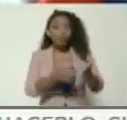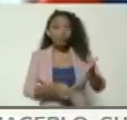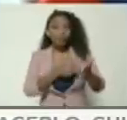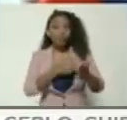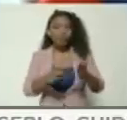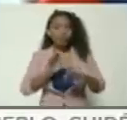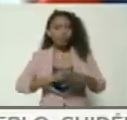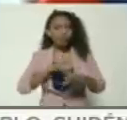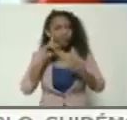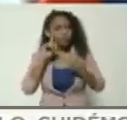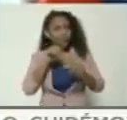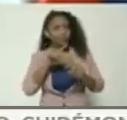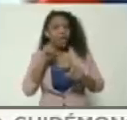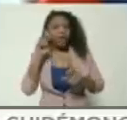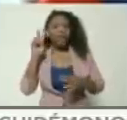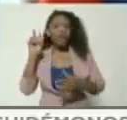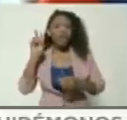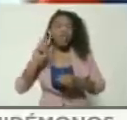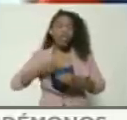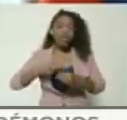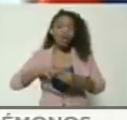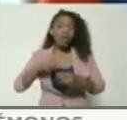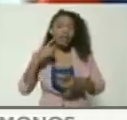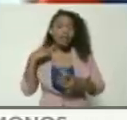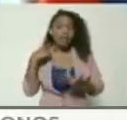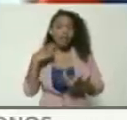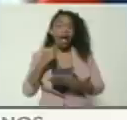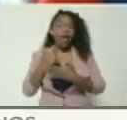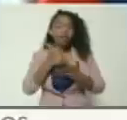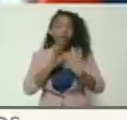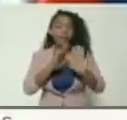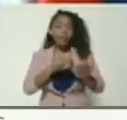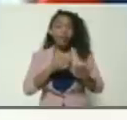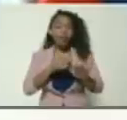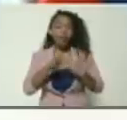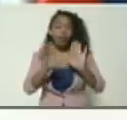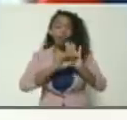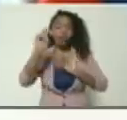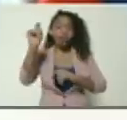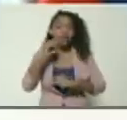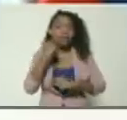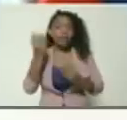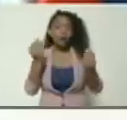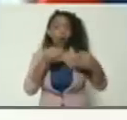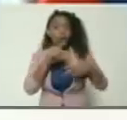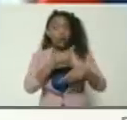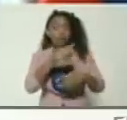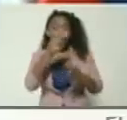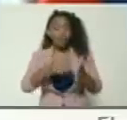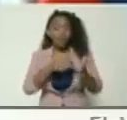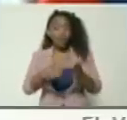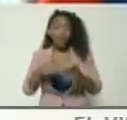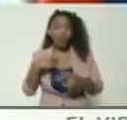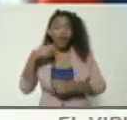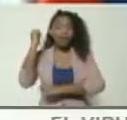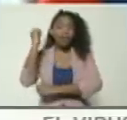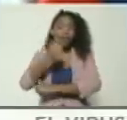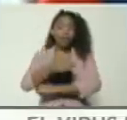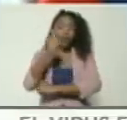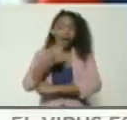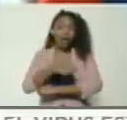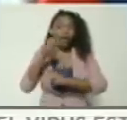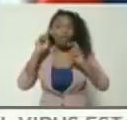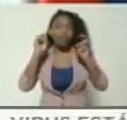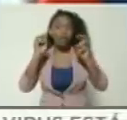observar violaciones de garantías constitucionales y siendo acordadas dichas nulidades por el tribunal, la